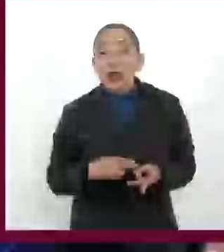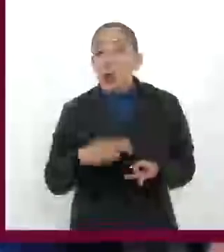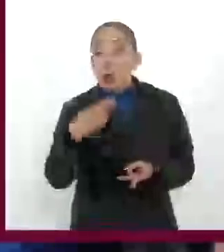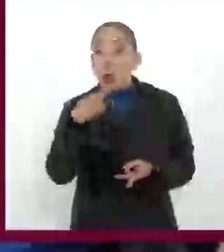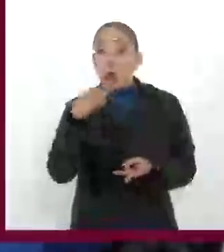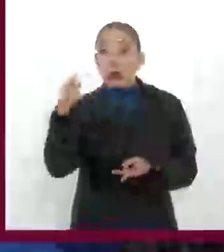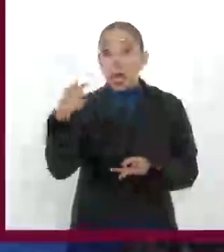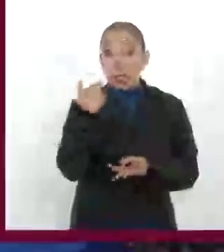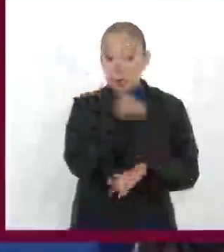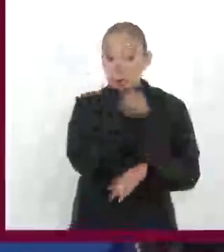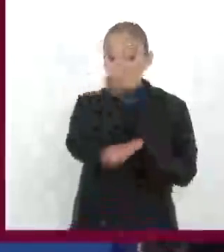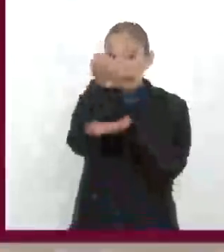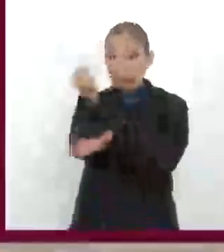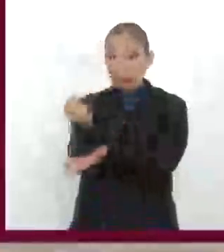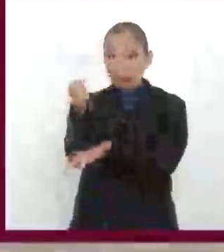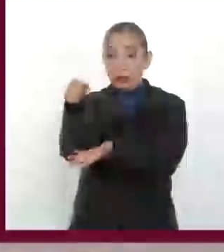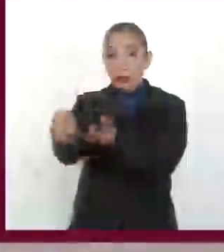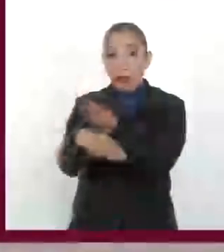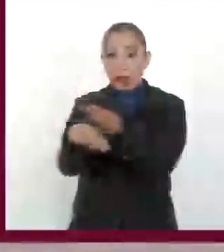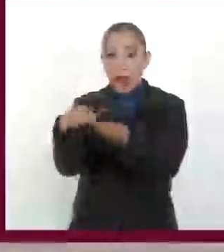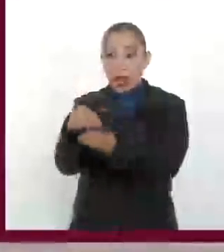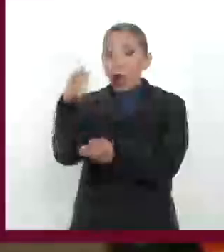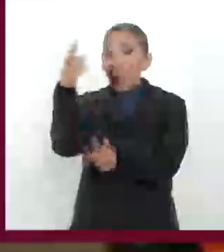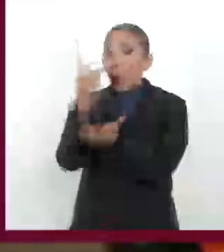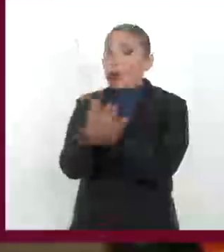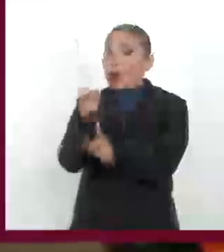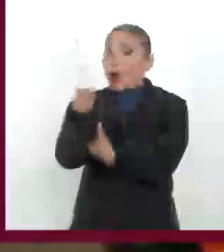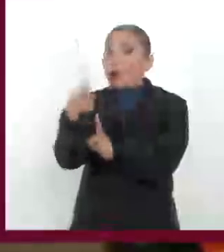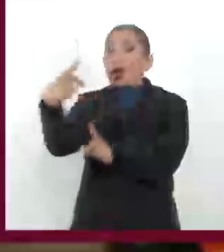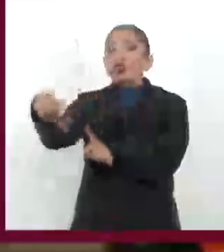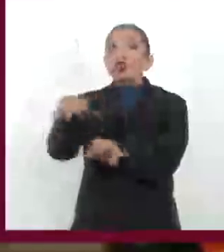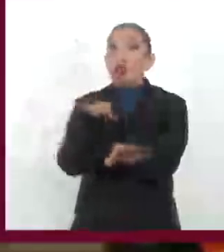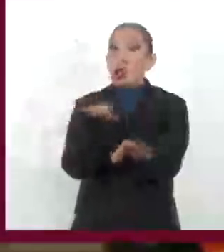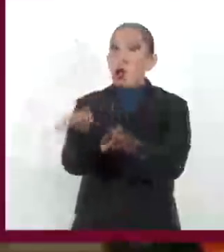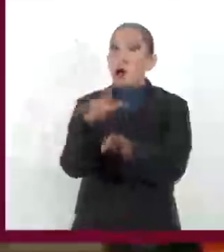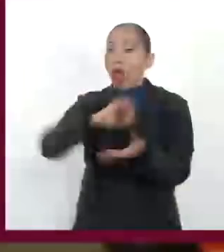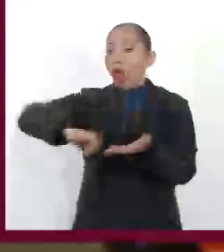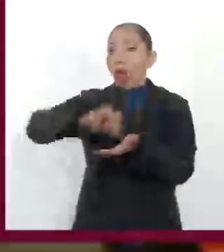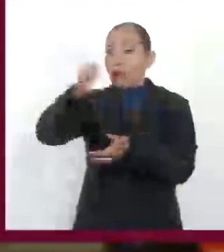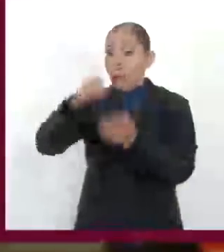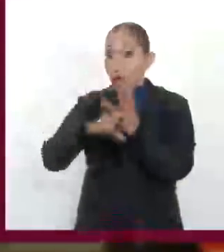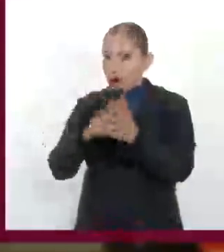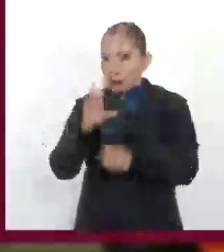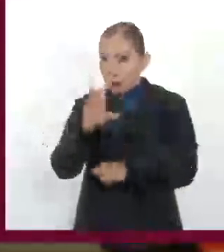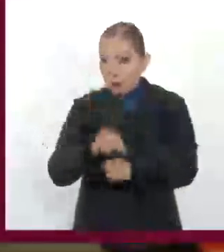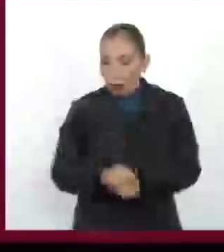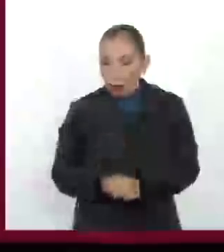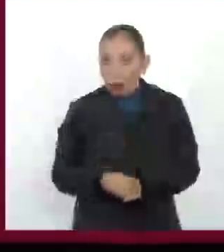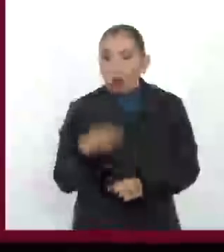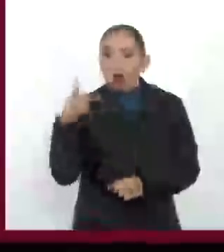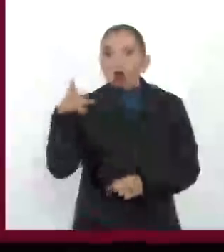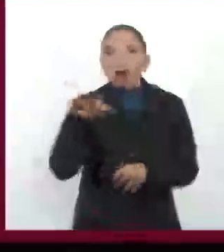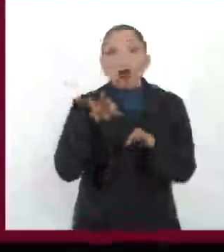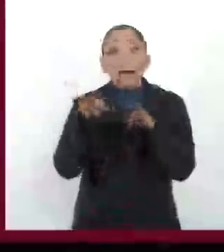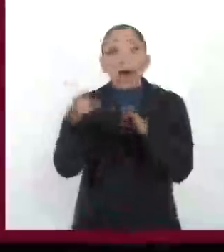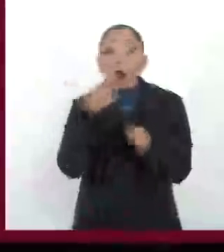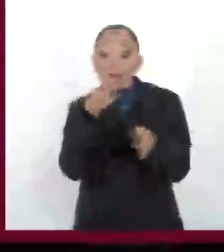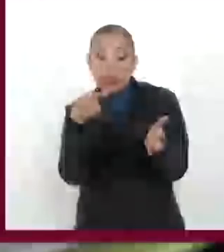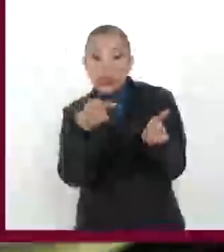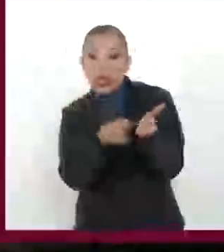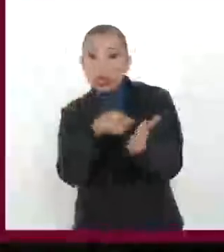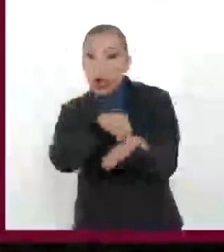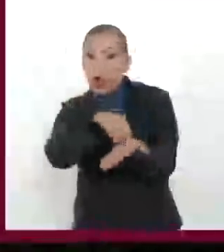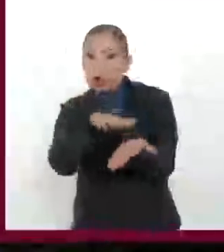servicio, utilizar los recursos asignados exclusivamente para el desempeño de su función, de acuerdo con sus